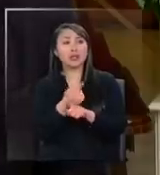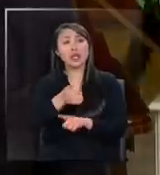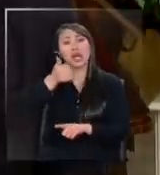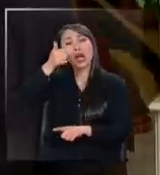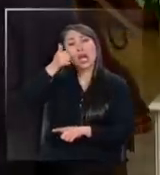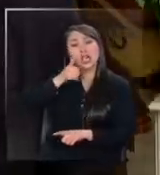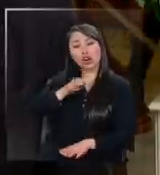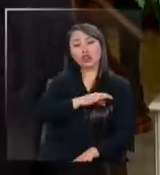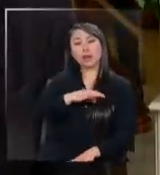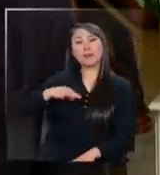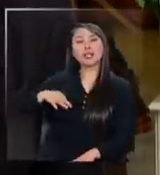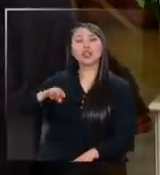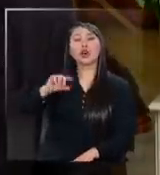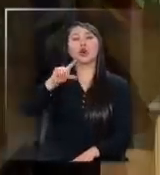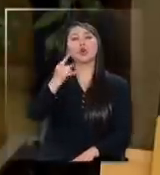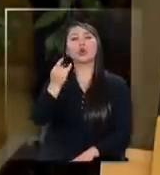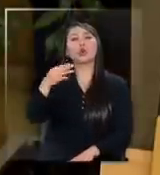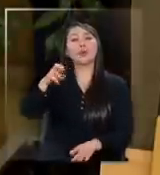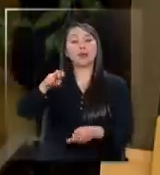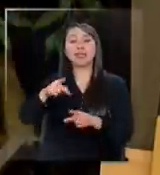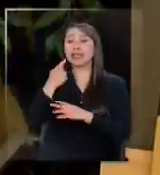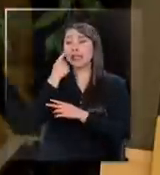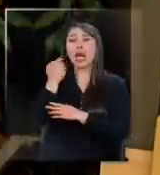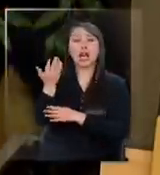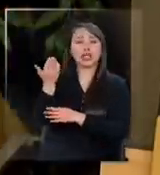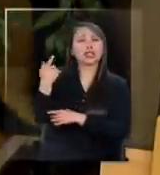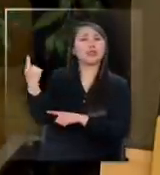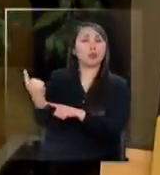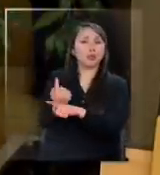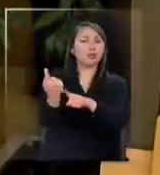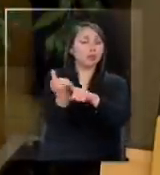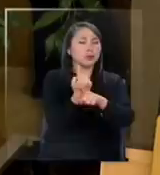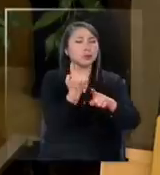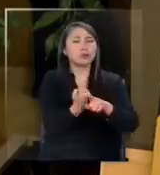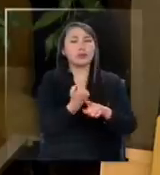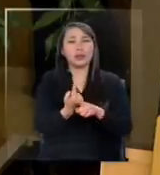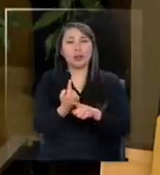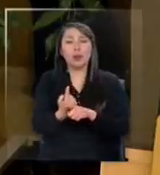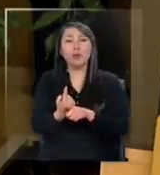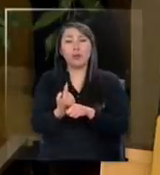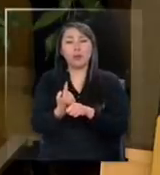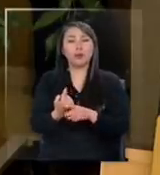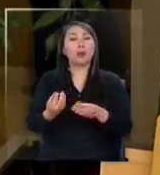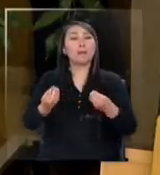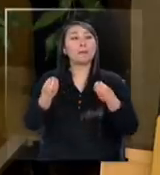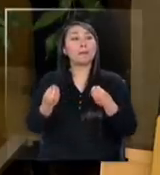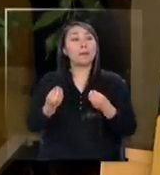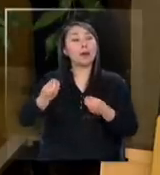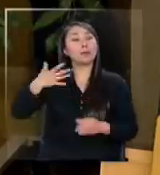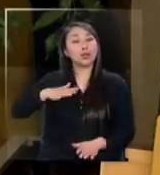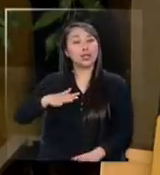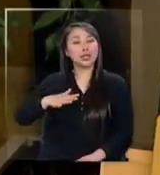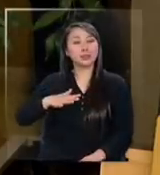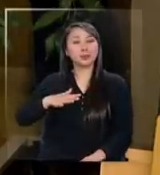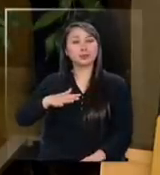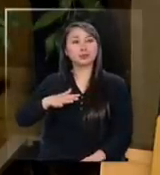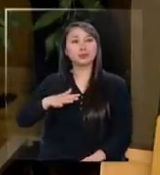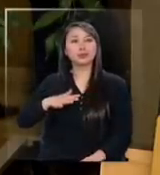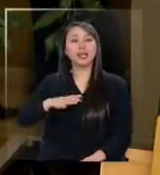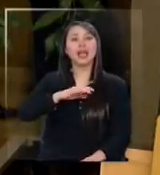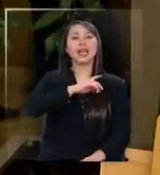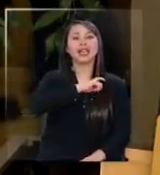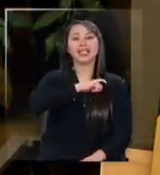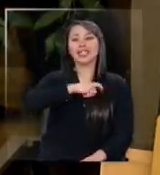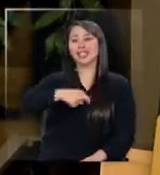los ministros o con el ministro Lumen, lo hemos hecho los días previos también. Lo que nos parece importante es que el gobierno recupere